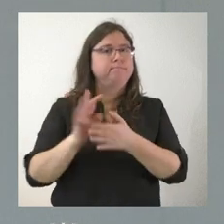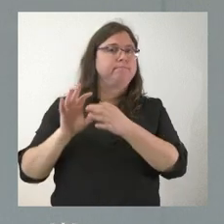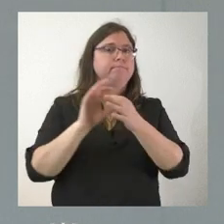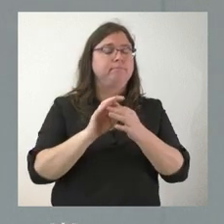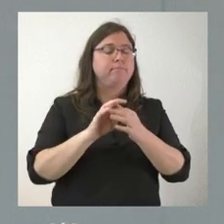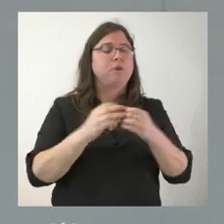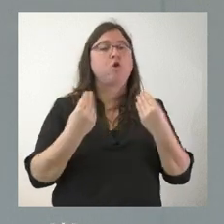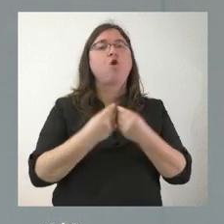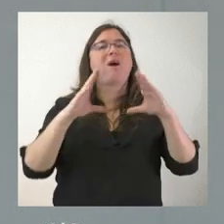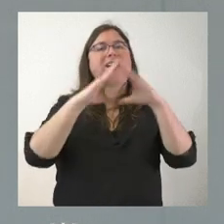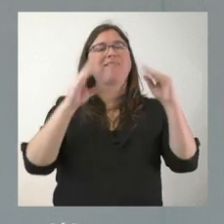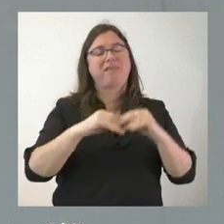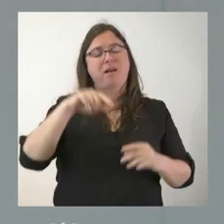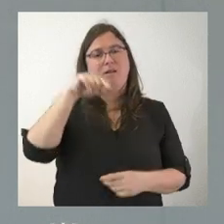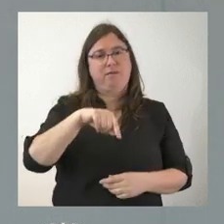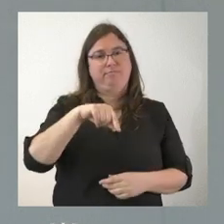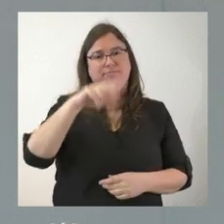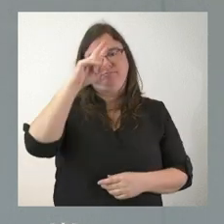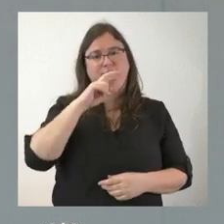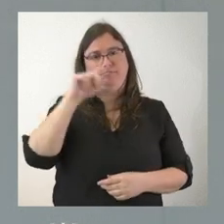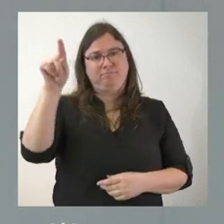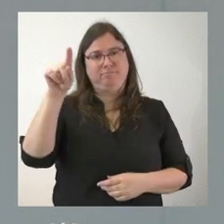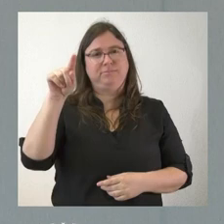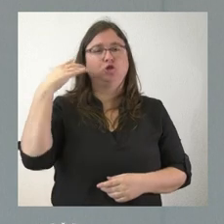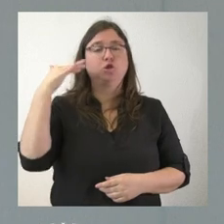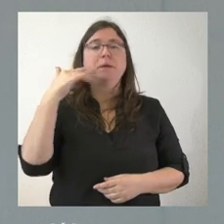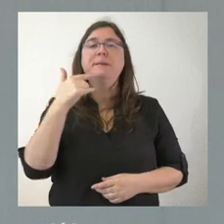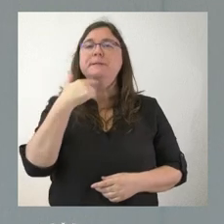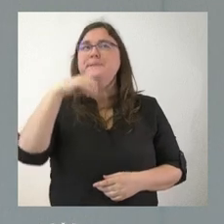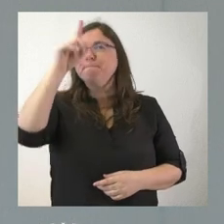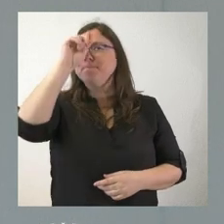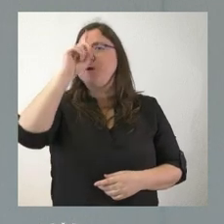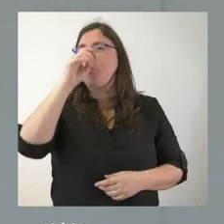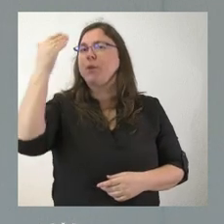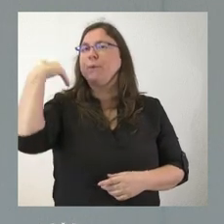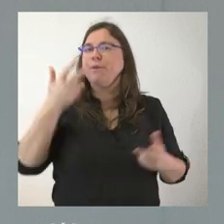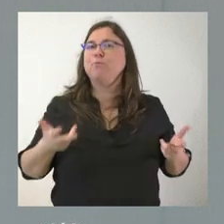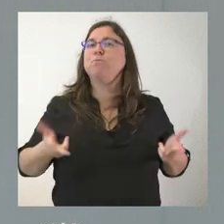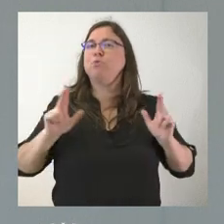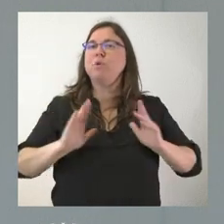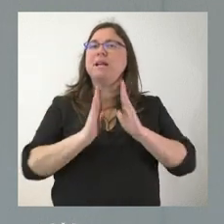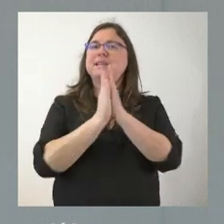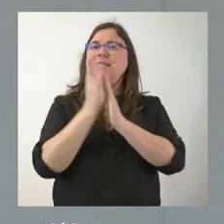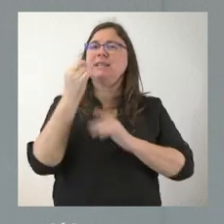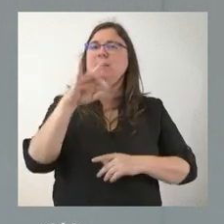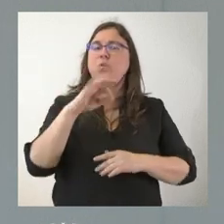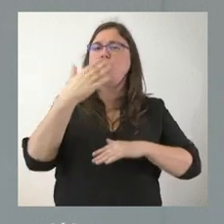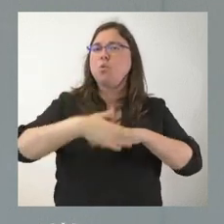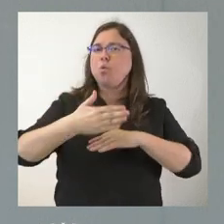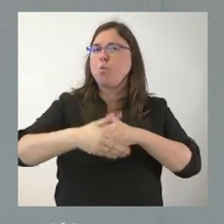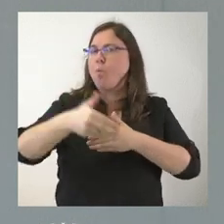la concatedral en el caso de San saturio no recuerdo muy bien Cuál fue el consejo de gobierno donde se autorizó a la consejería la licitación